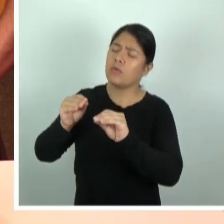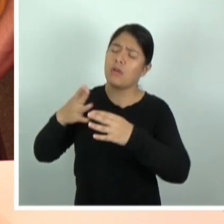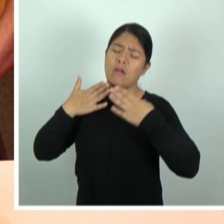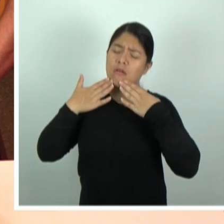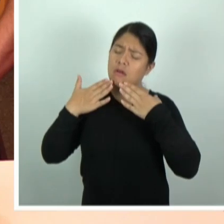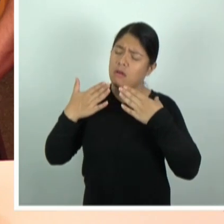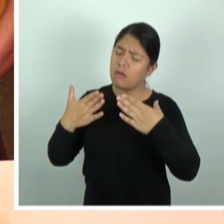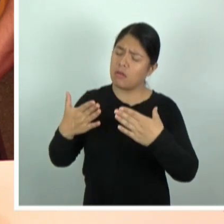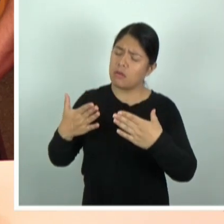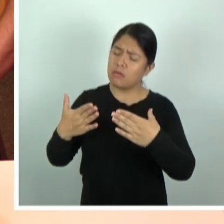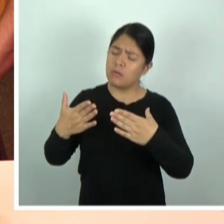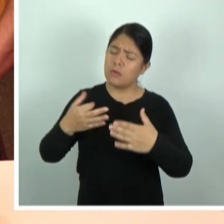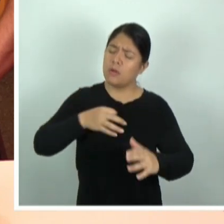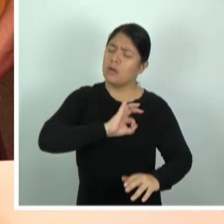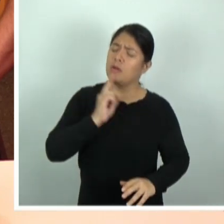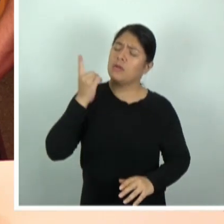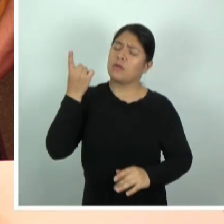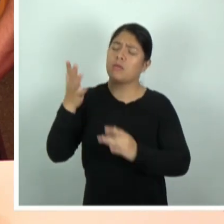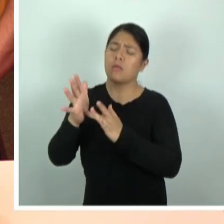Y te pido, Señor Jesucristo,